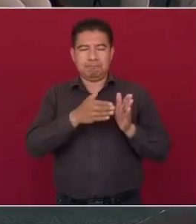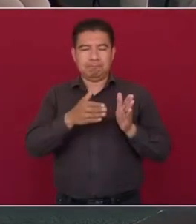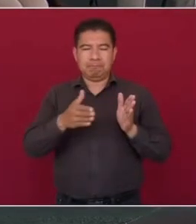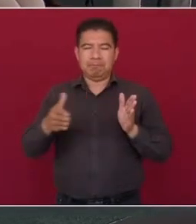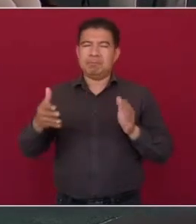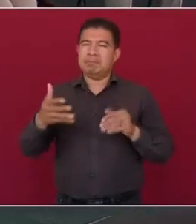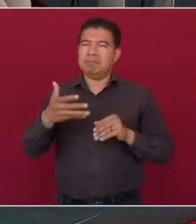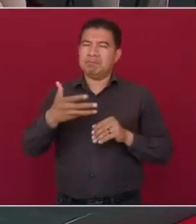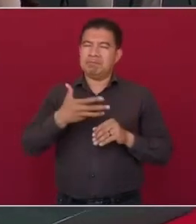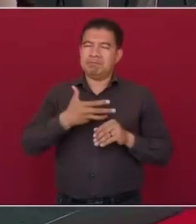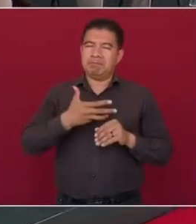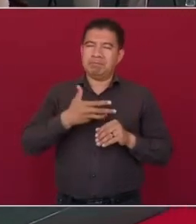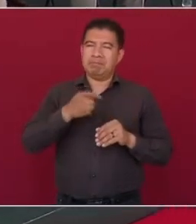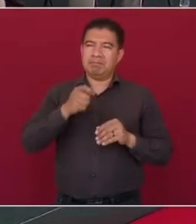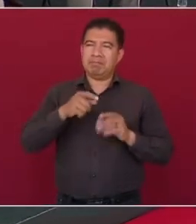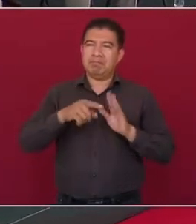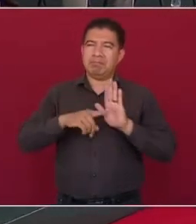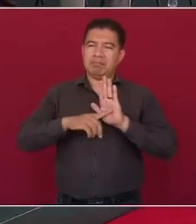una tendencia